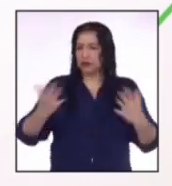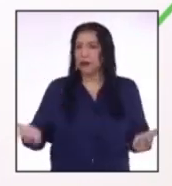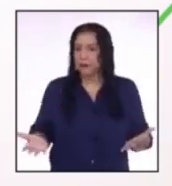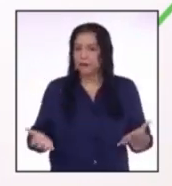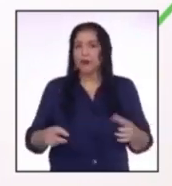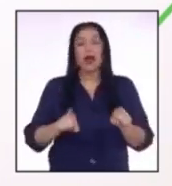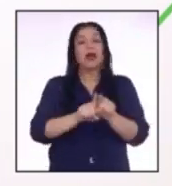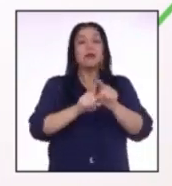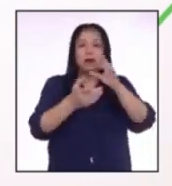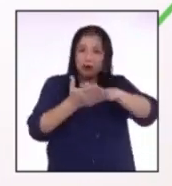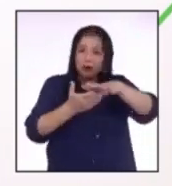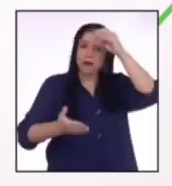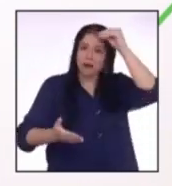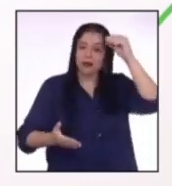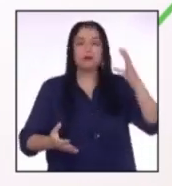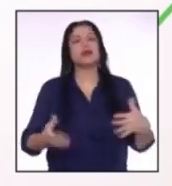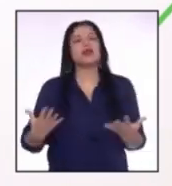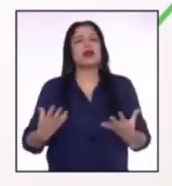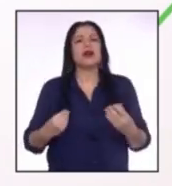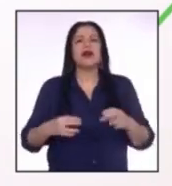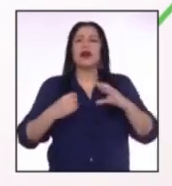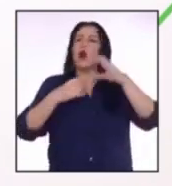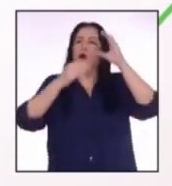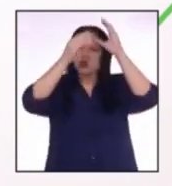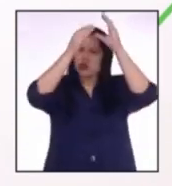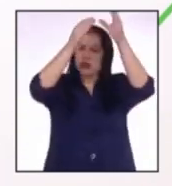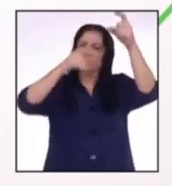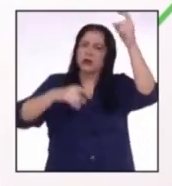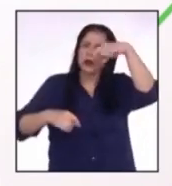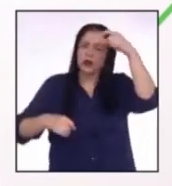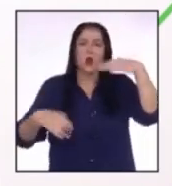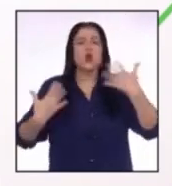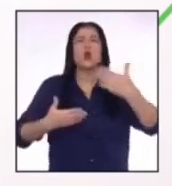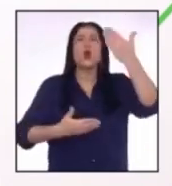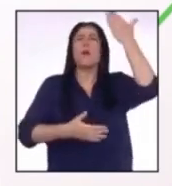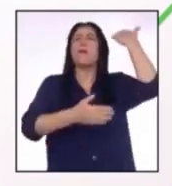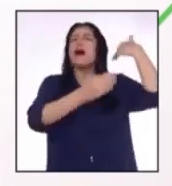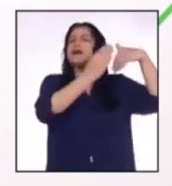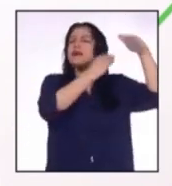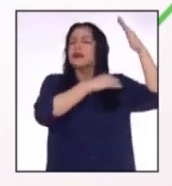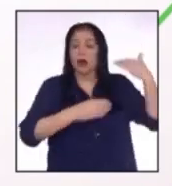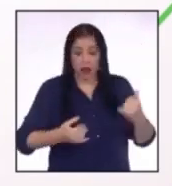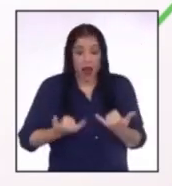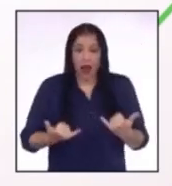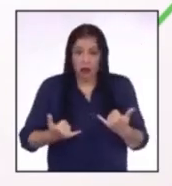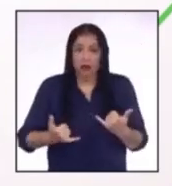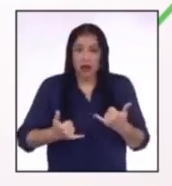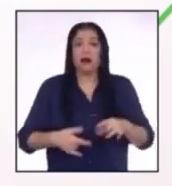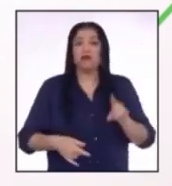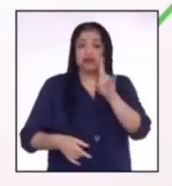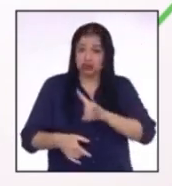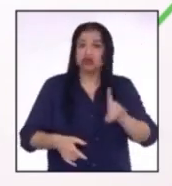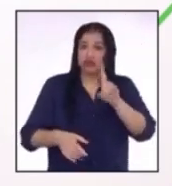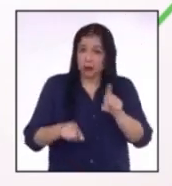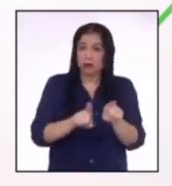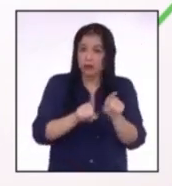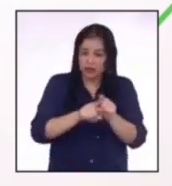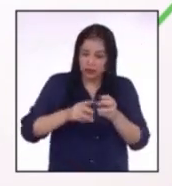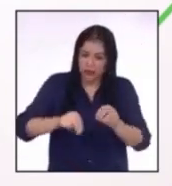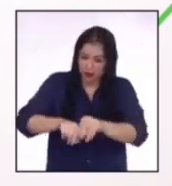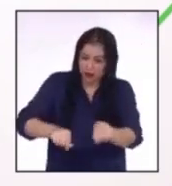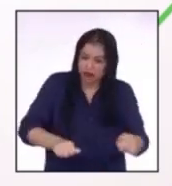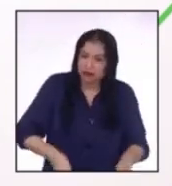y aprendimos acerca de conocimientos ancestrales que siguen siendo de utilidad hoy en día tanto para la agricultura